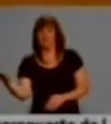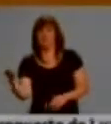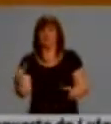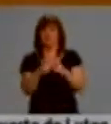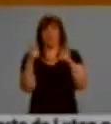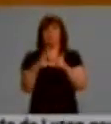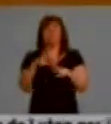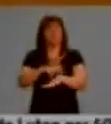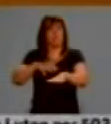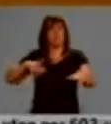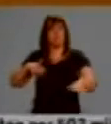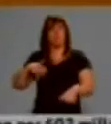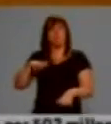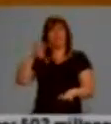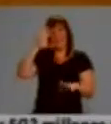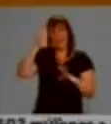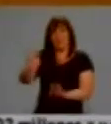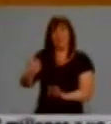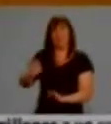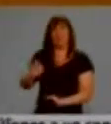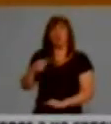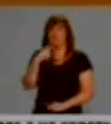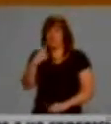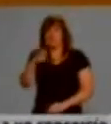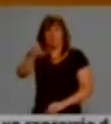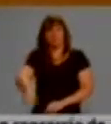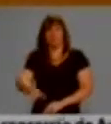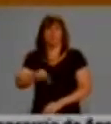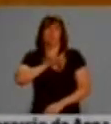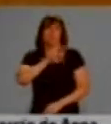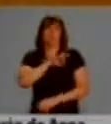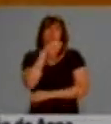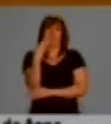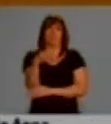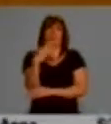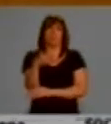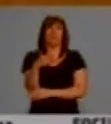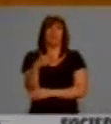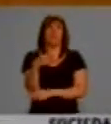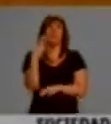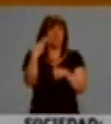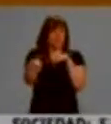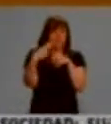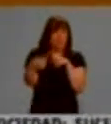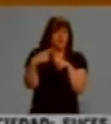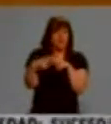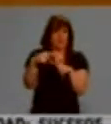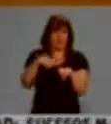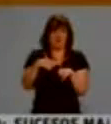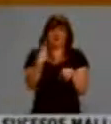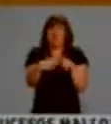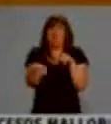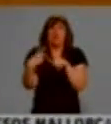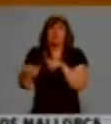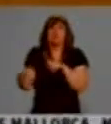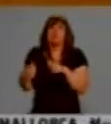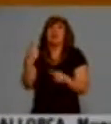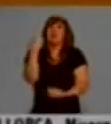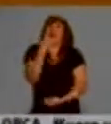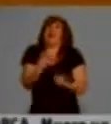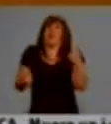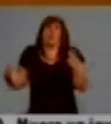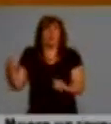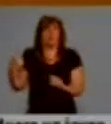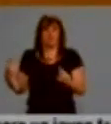dan credibilidad a lo que dice el señor Bárcenas. Y en política las cosas a veces no